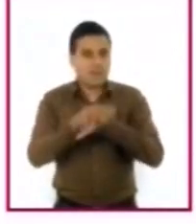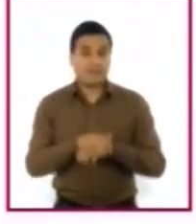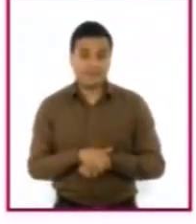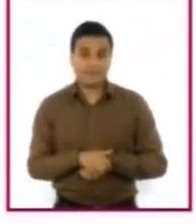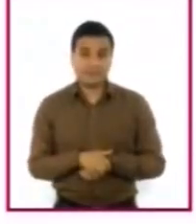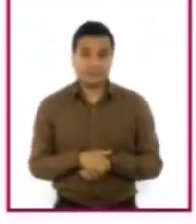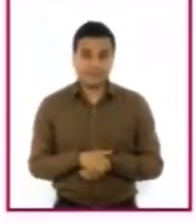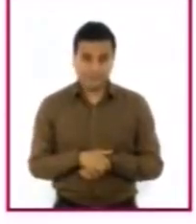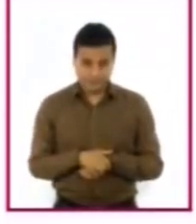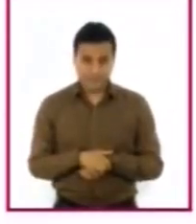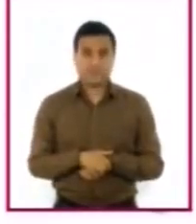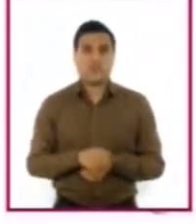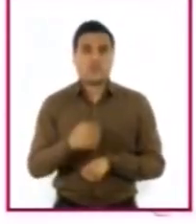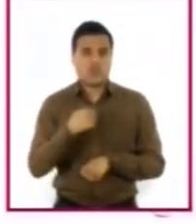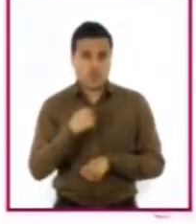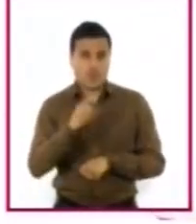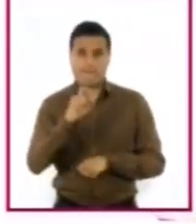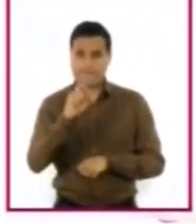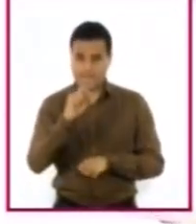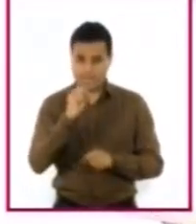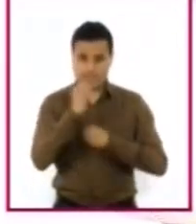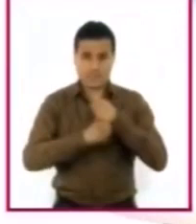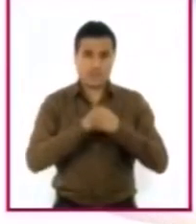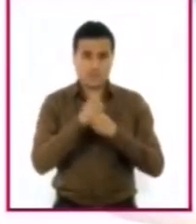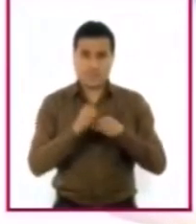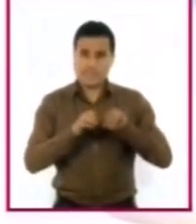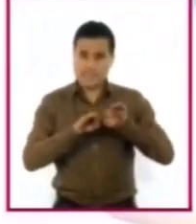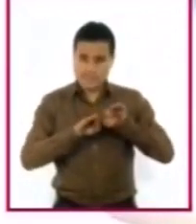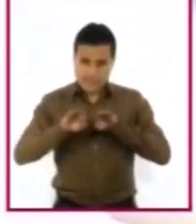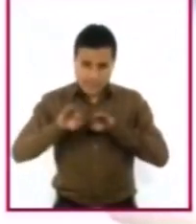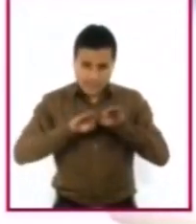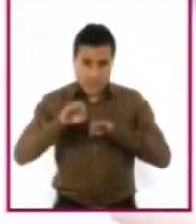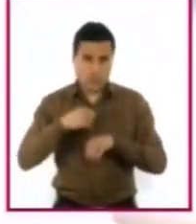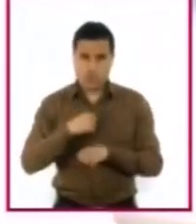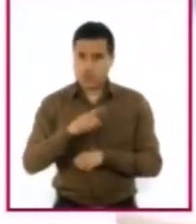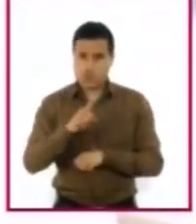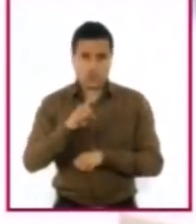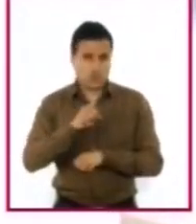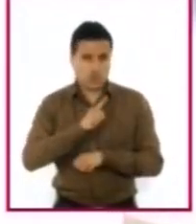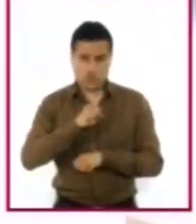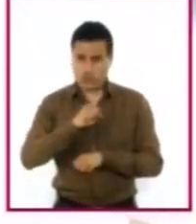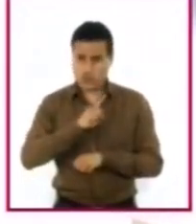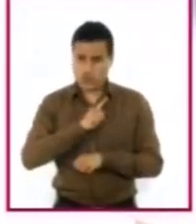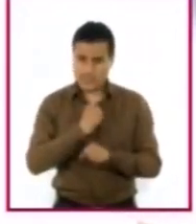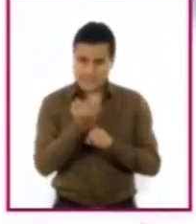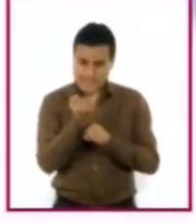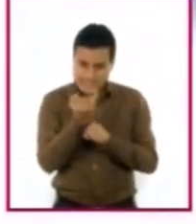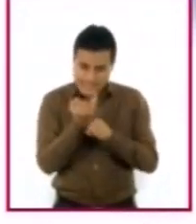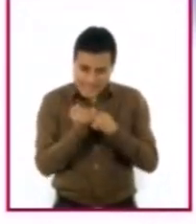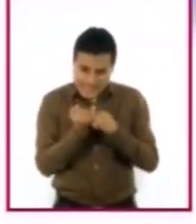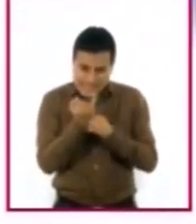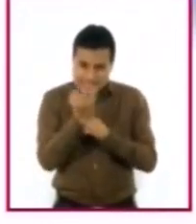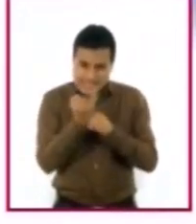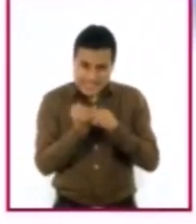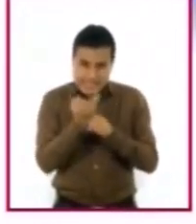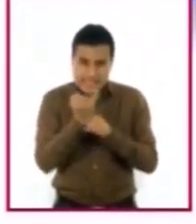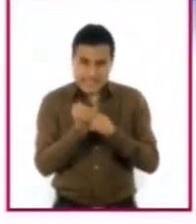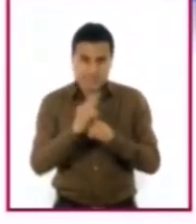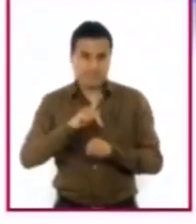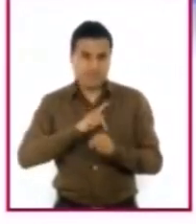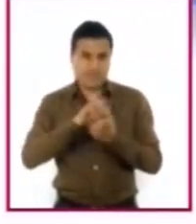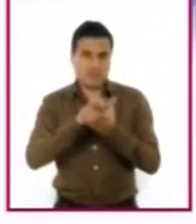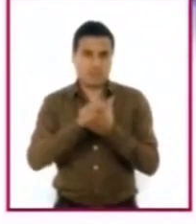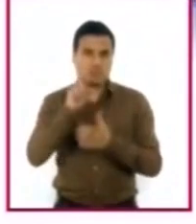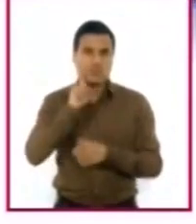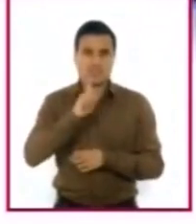Después de 20 años de trabajo, en aislamiento únicamente con la compañía de mi luz alentadora, mi esposa